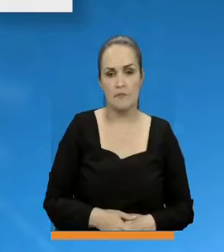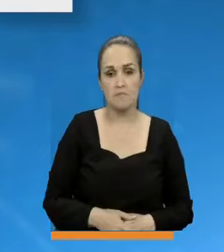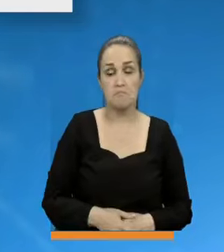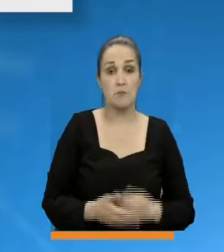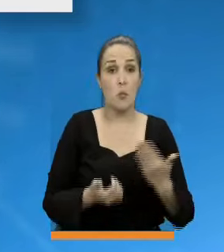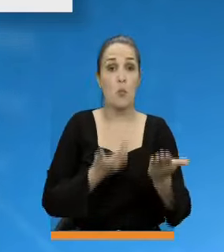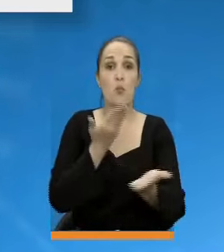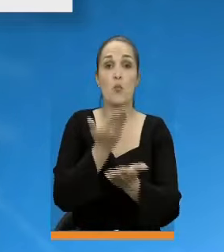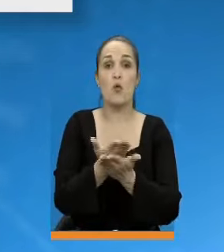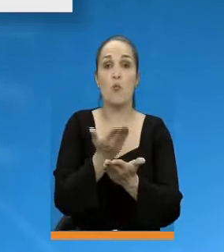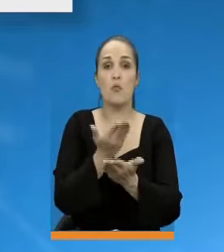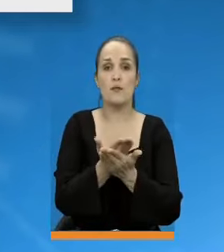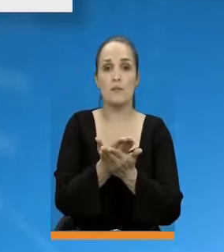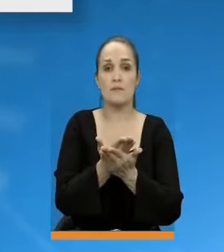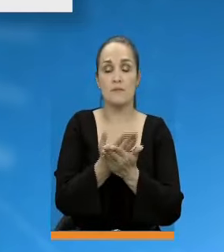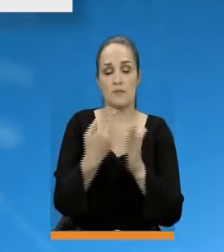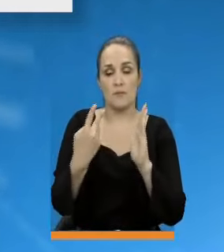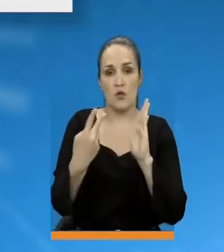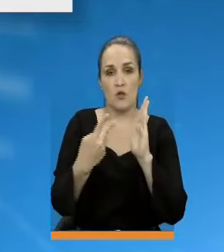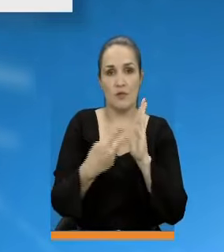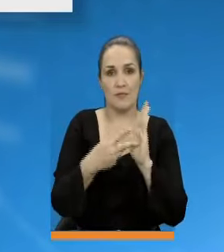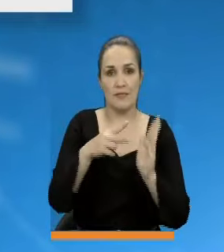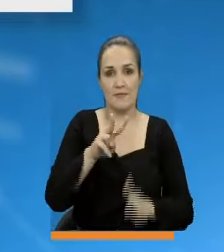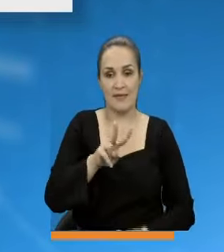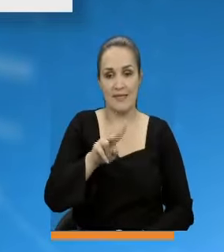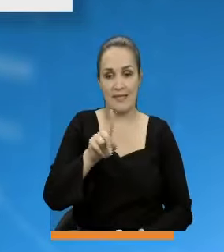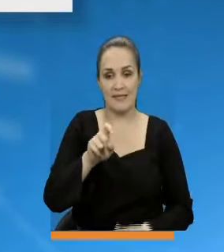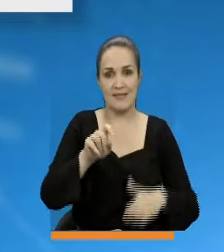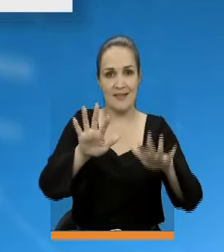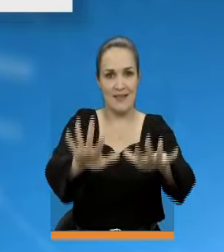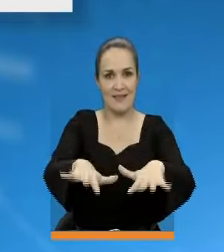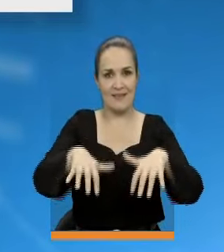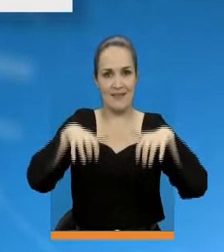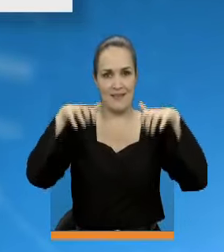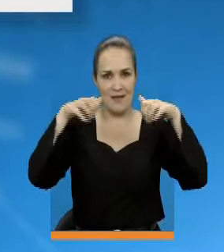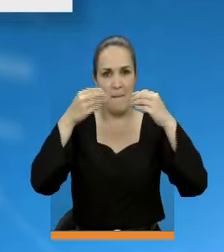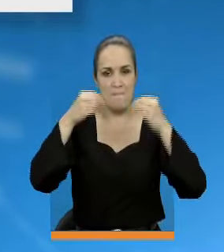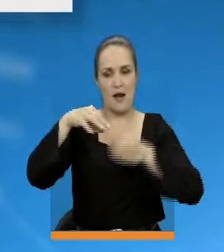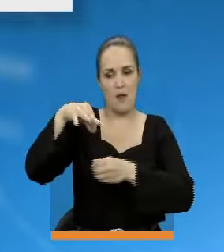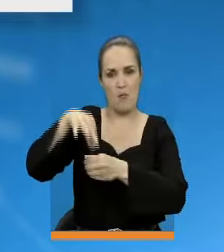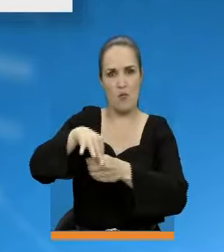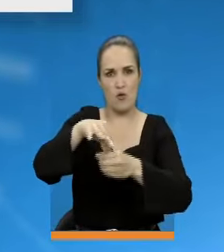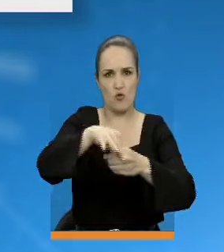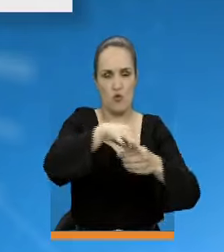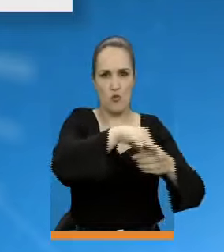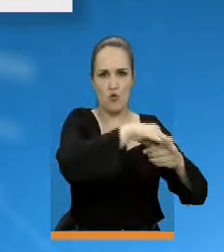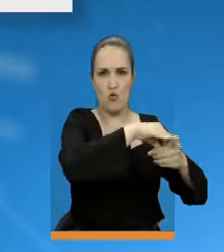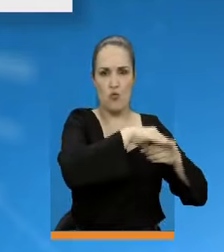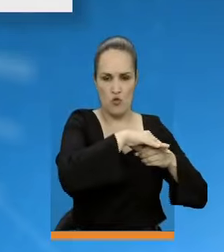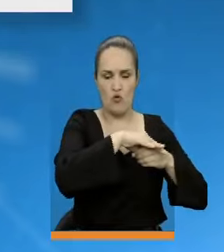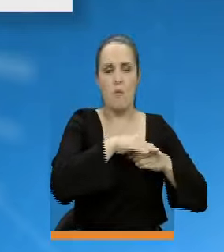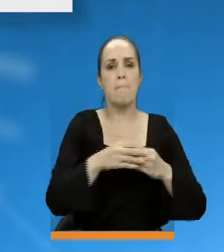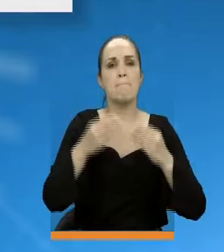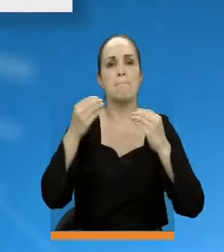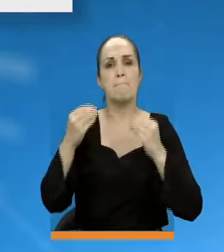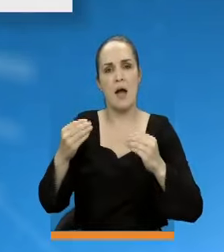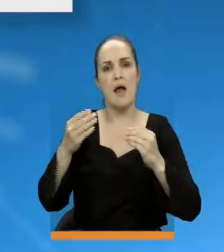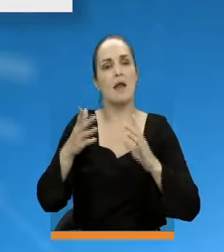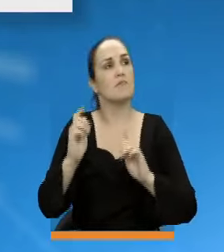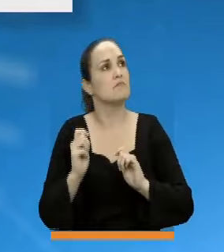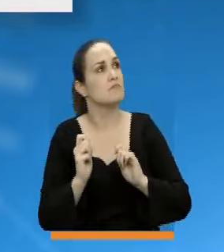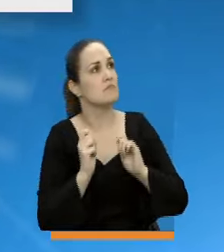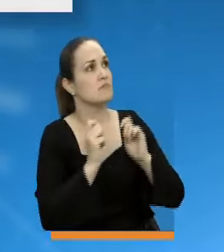Propongo una consulta abierta en las elecciones parlamentarias de 2026 para elegir un candidato único. Este